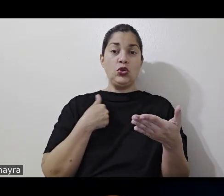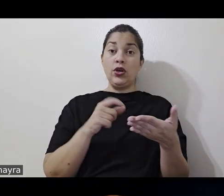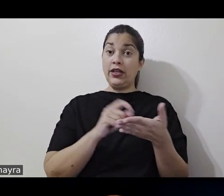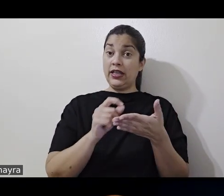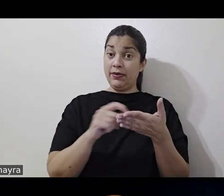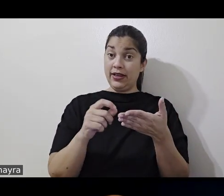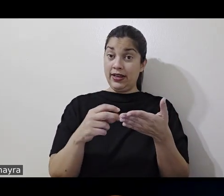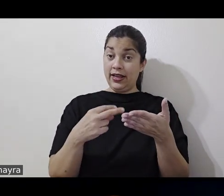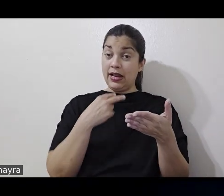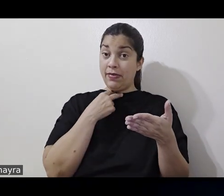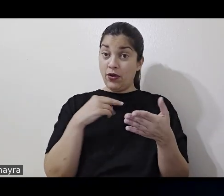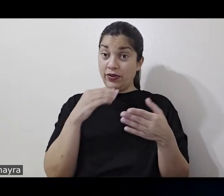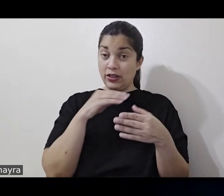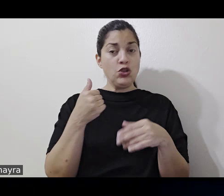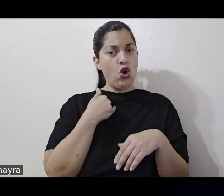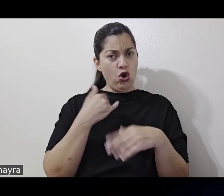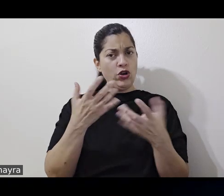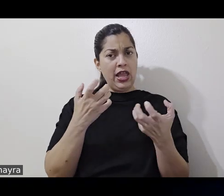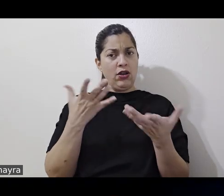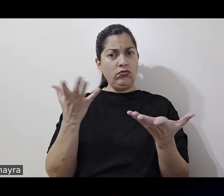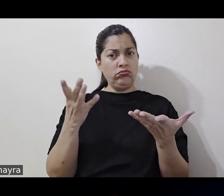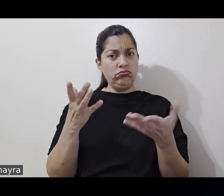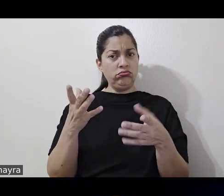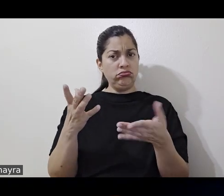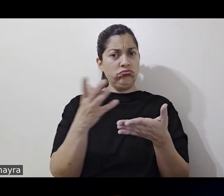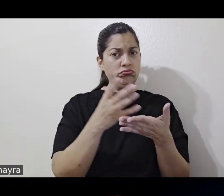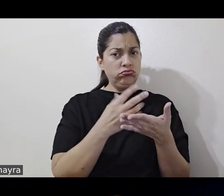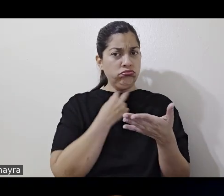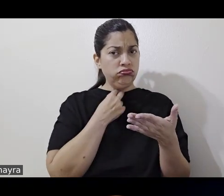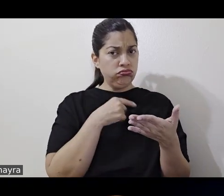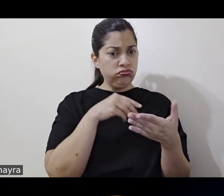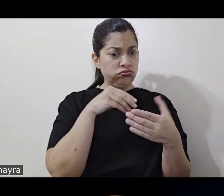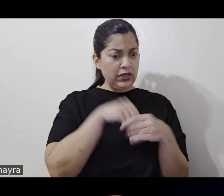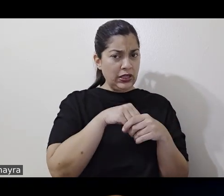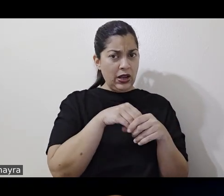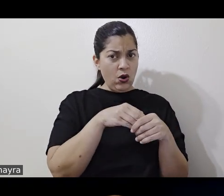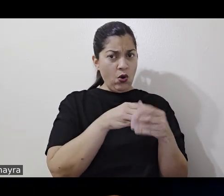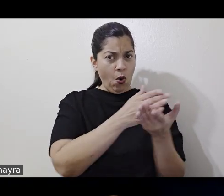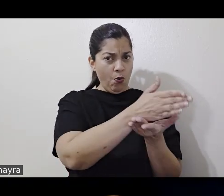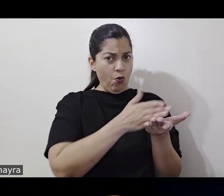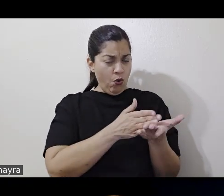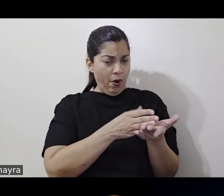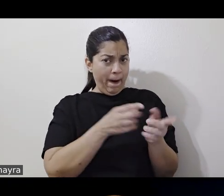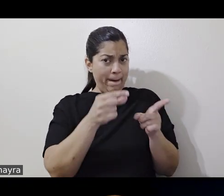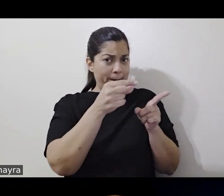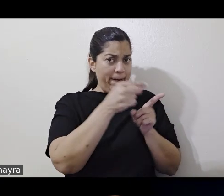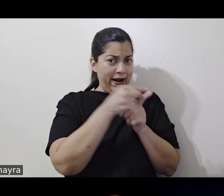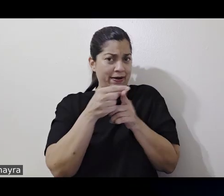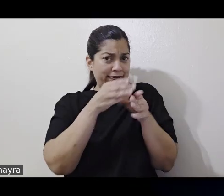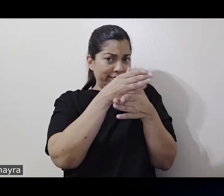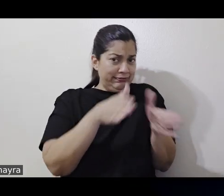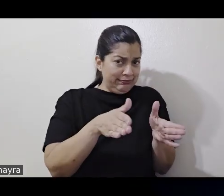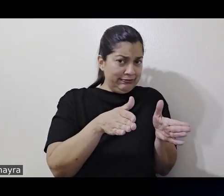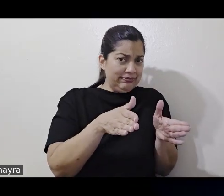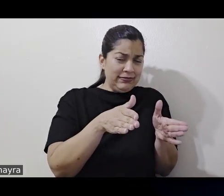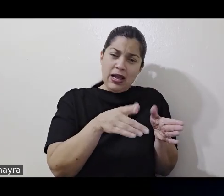Atrapado Ficticio, yo dije, yo quiero atrapar Atrapado Ficticio entre un muro de páginas, un muro de palabras. Pero me